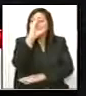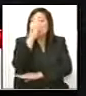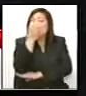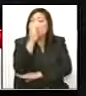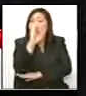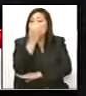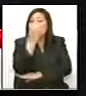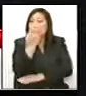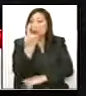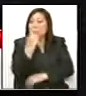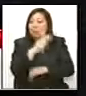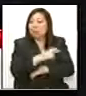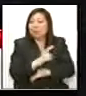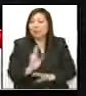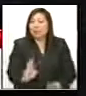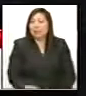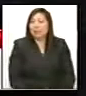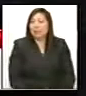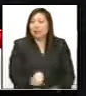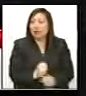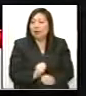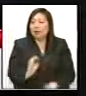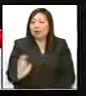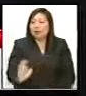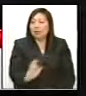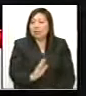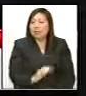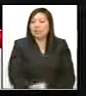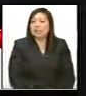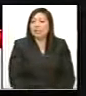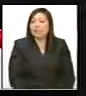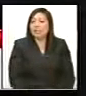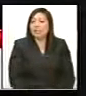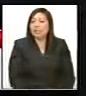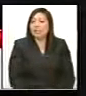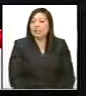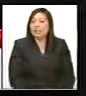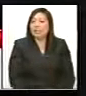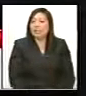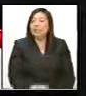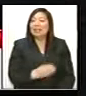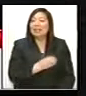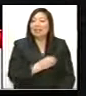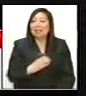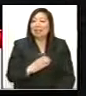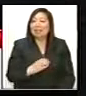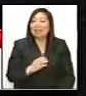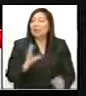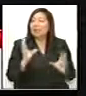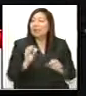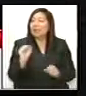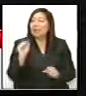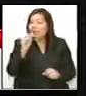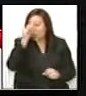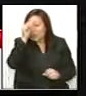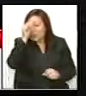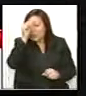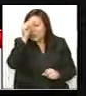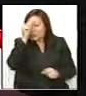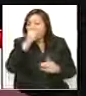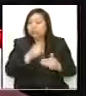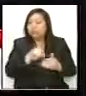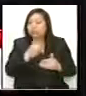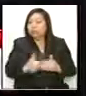nosotros fuimos el único país, gracias al trabajo de ustedes, y ahí está la directora regional de Salud del Callao, día y noche, sábado y domingo, en condiciones